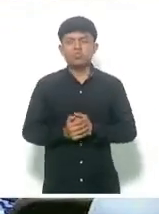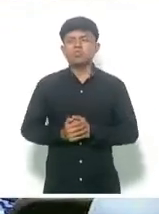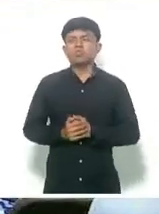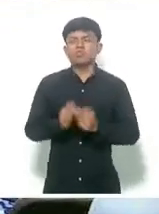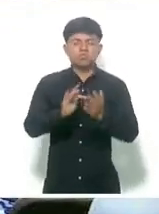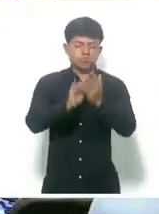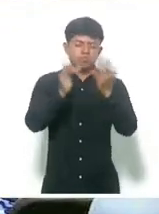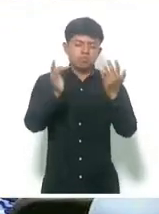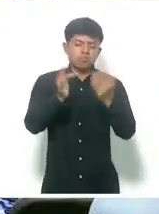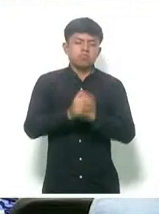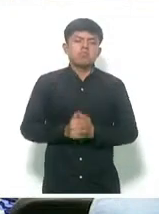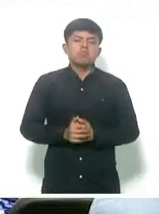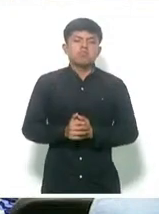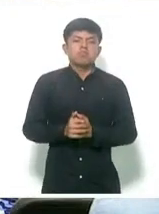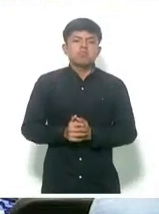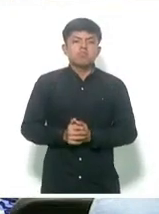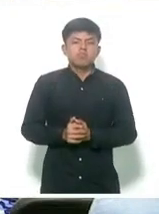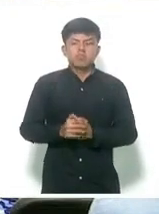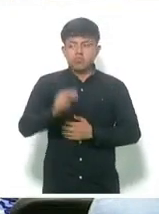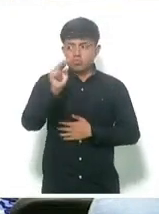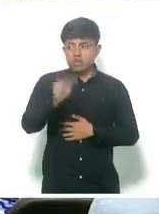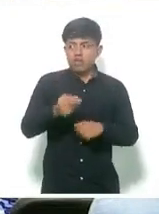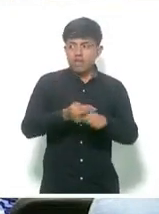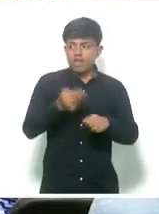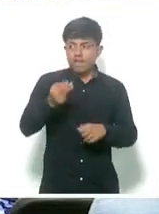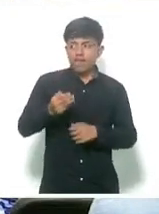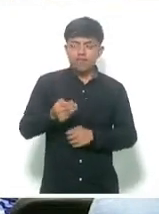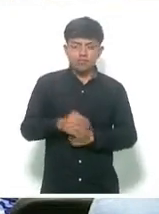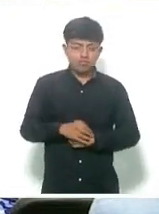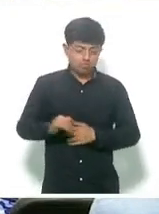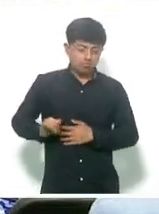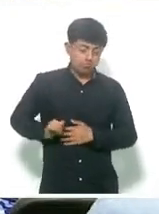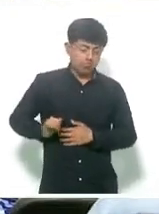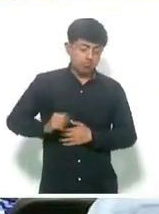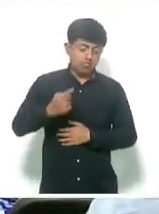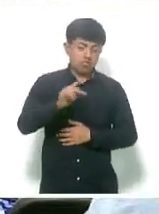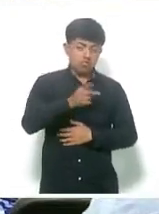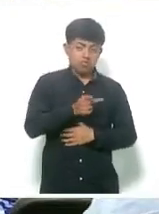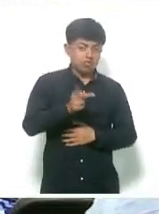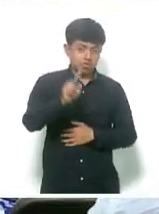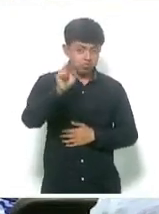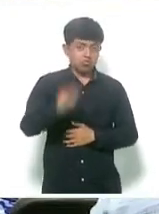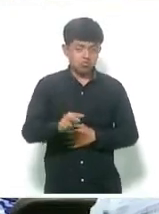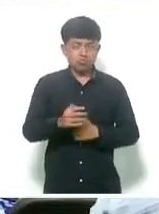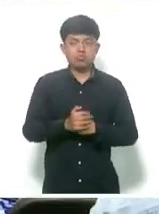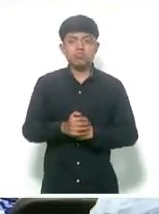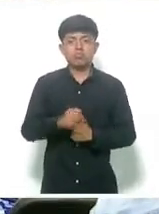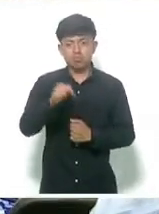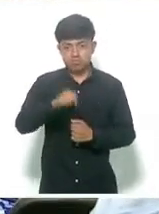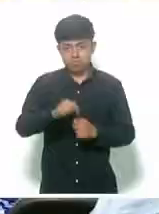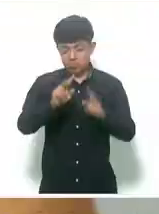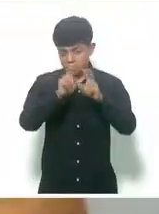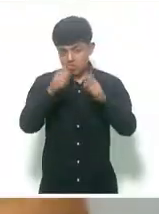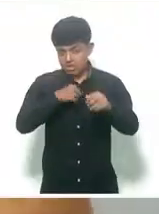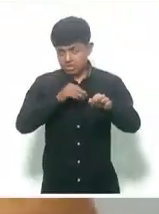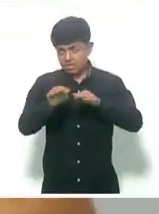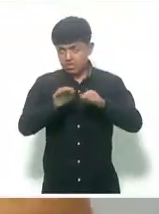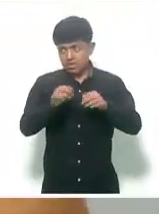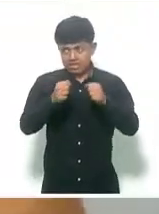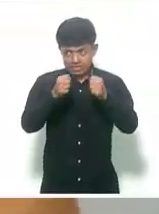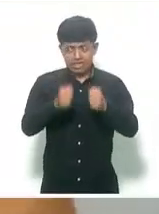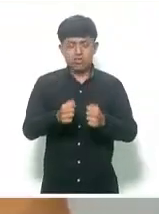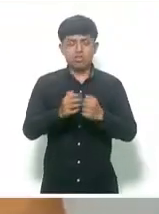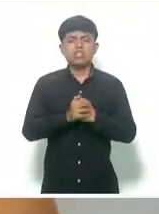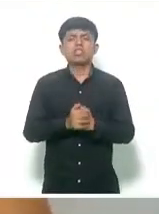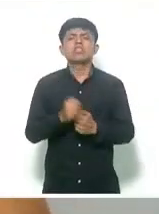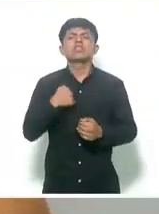gracias Bueno muy interesante tu pregunta bueno el trabajo de la Secretaría de Seguridad ha sido constante si bien manejamos también el aspecto